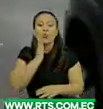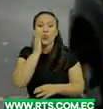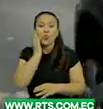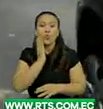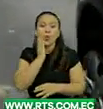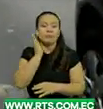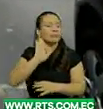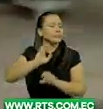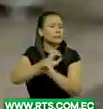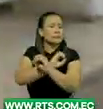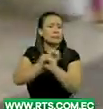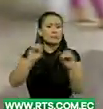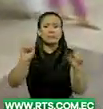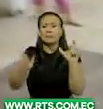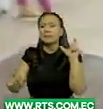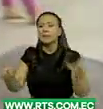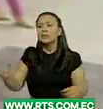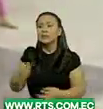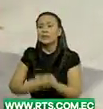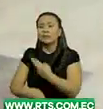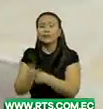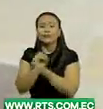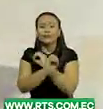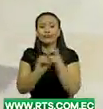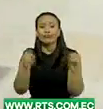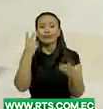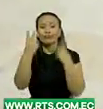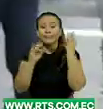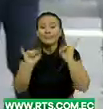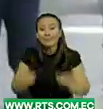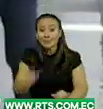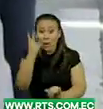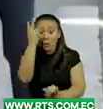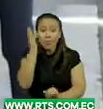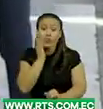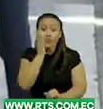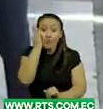pasa desolado, no existe comercio y mucho menos visitantes.